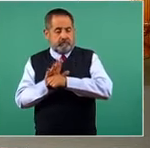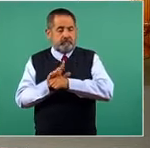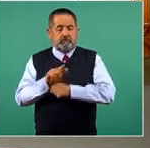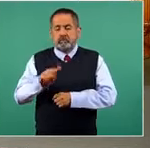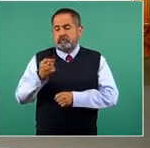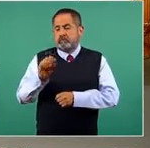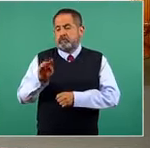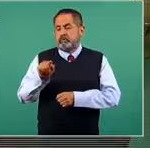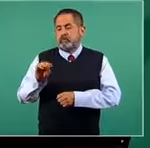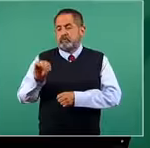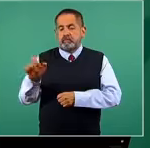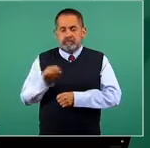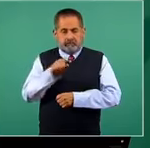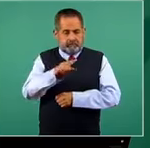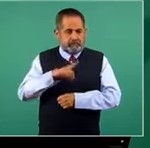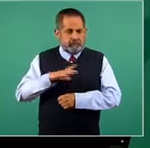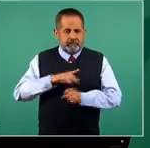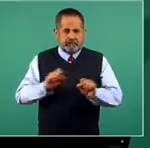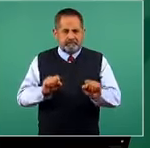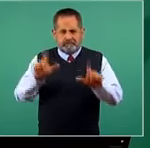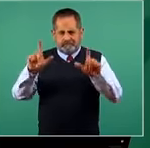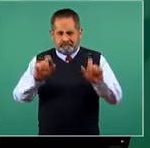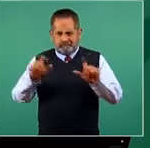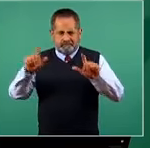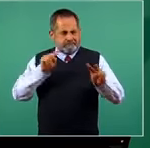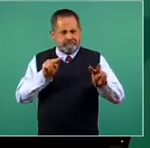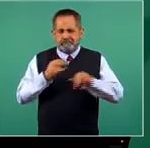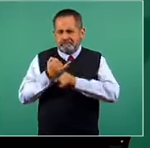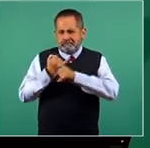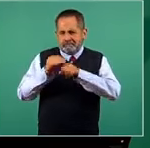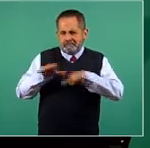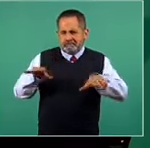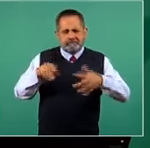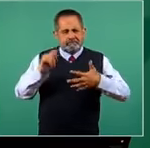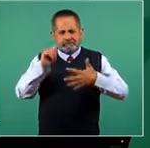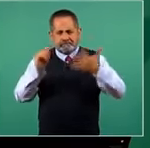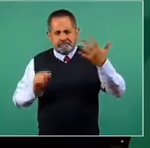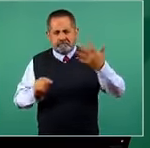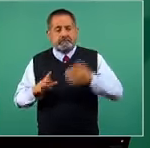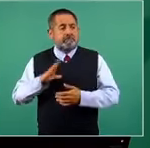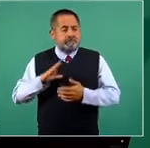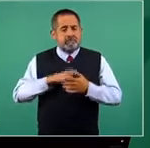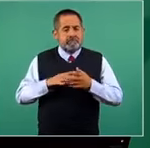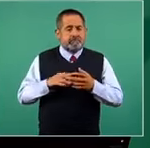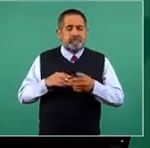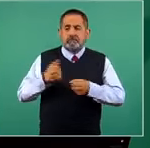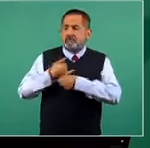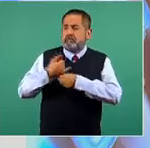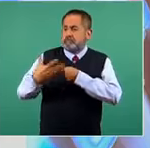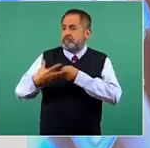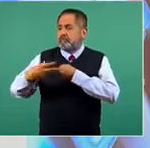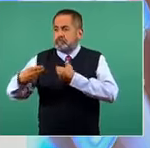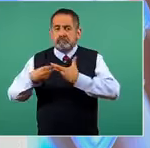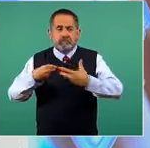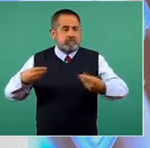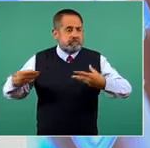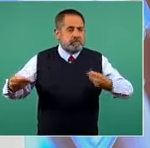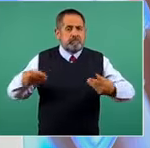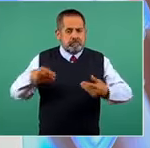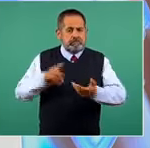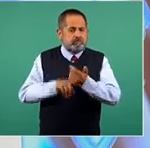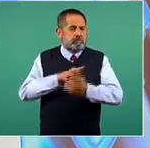coronavirus.gob.mx, ahí se puede encontrar una parte muy sustancial de la información. Tenemos réplicas de esa información y análisis adicionales,